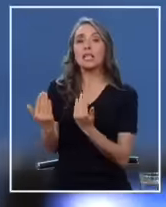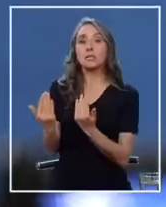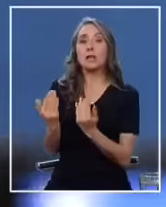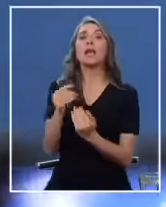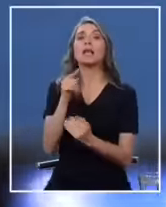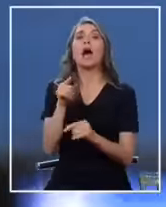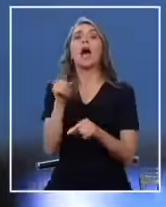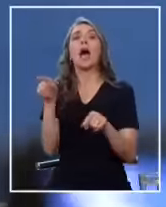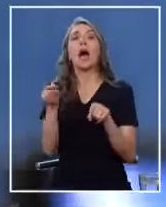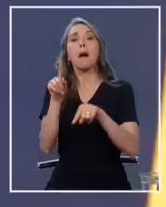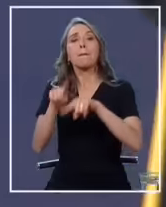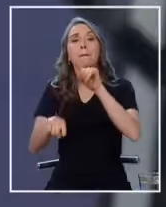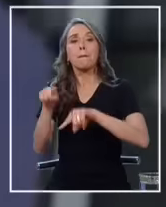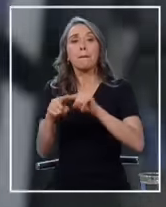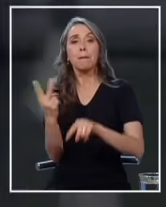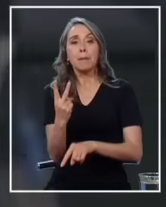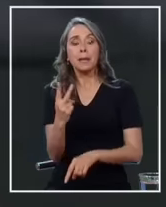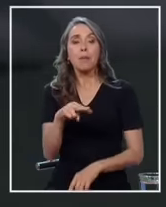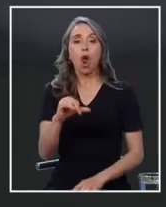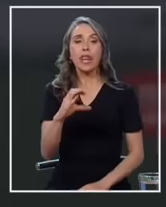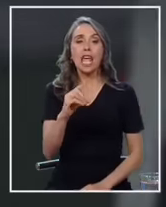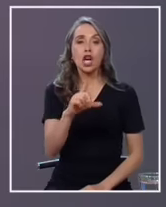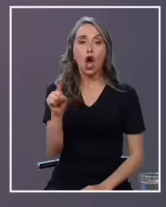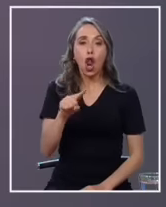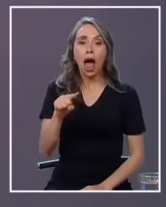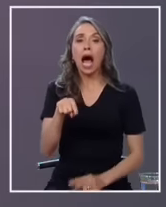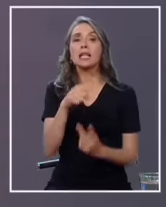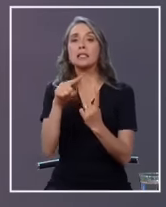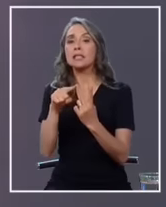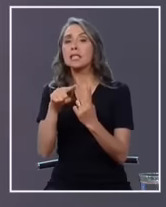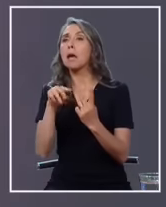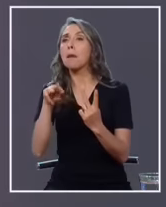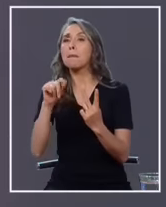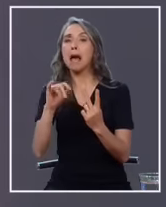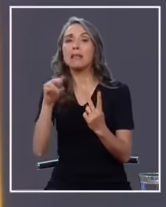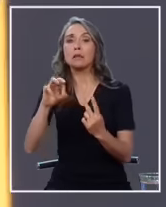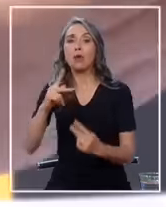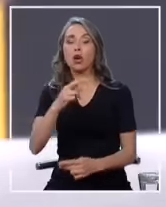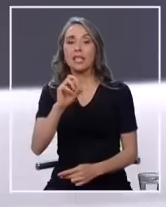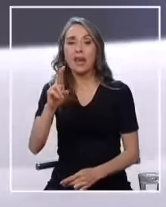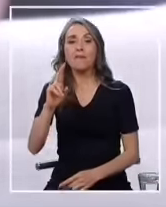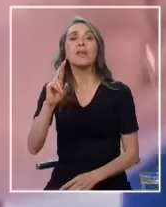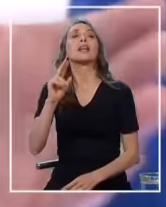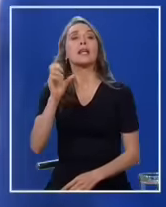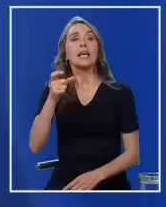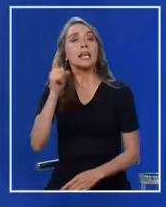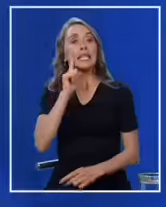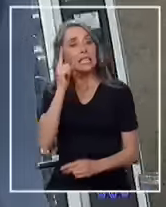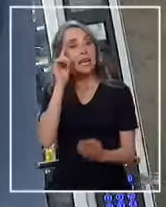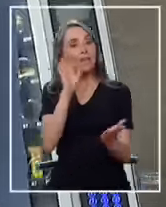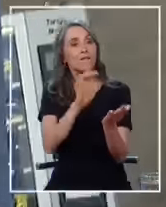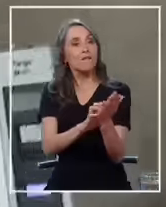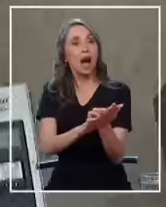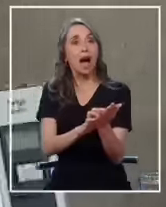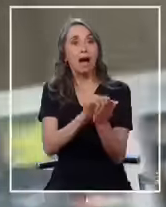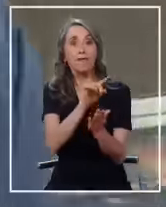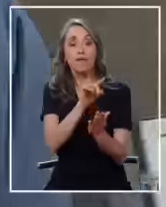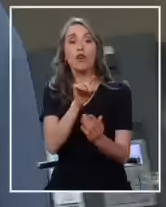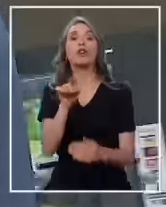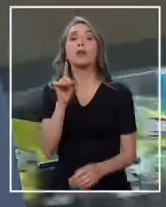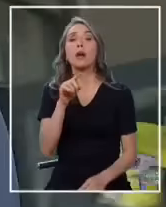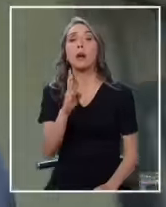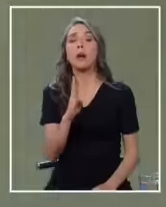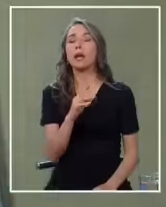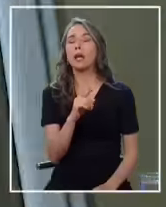Monkeberg, exministros que aún tienen dudas que, de persistir, dejarían a Jaime Belolio, el favorito de la jefa comunal, como único representante